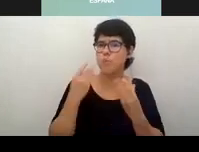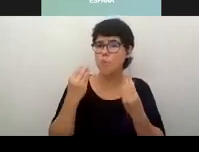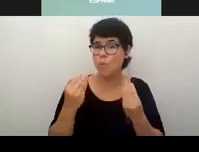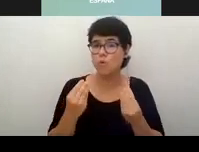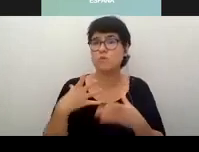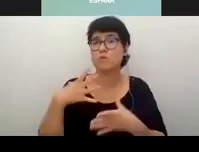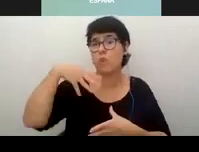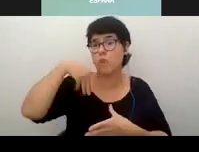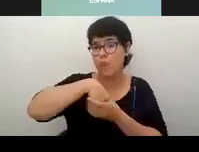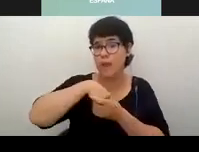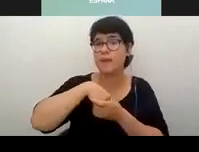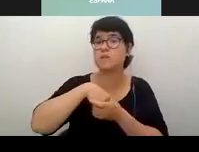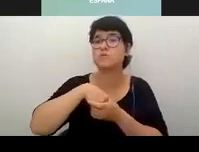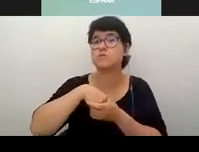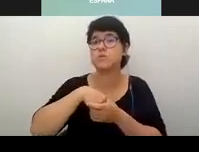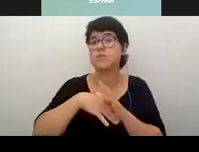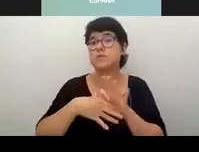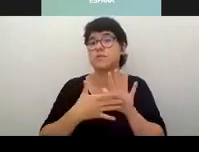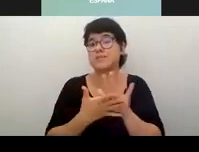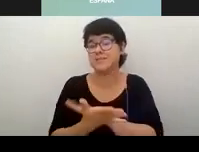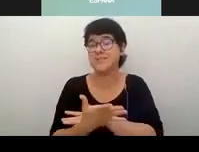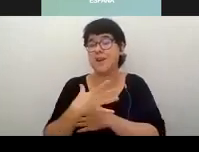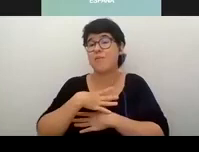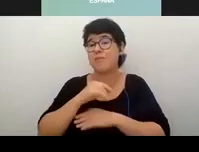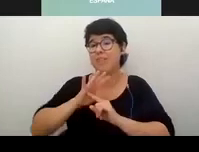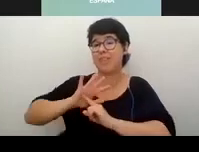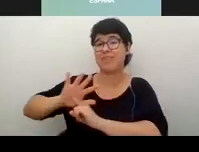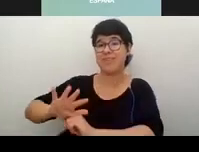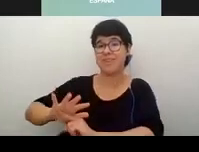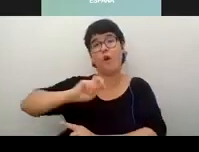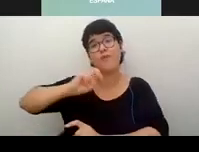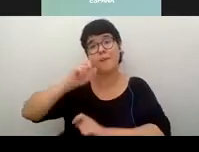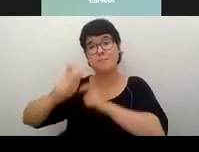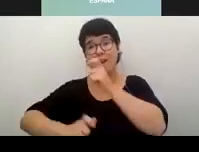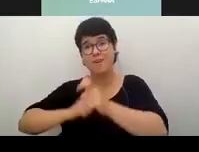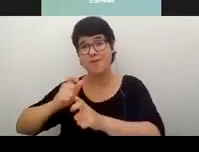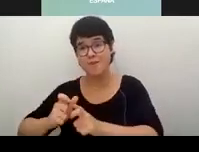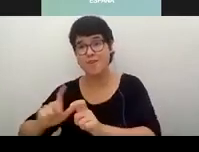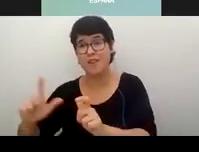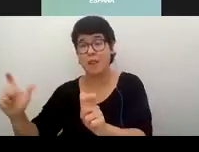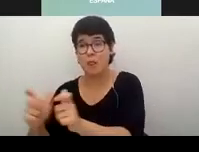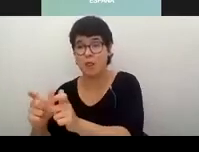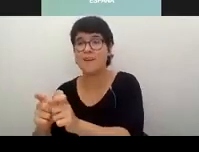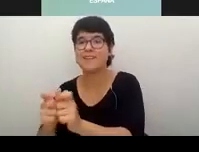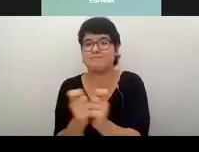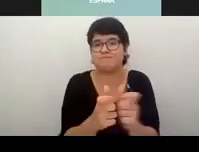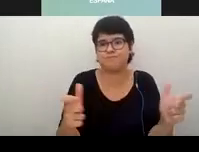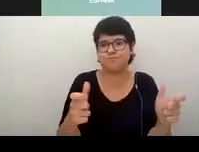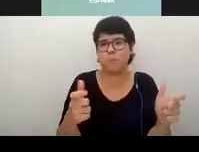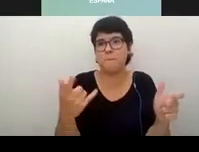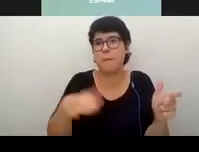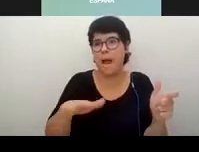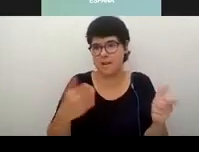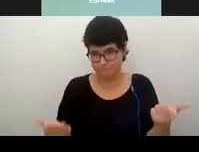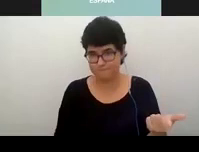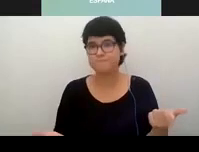habitar el lugar destinado a esta microbiota y puede condicionar una ausencia de determinadas bacterias adecuadas.